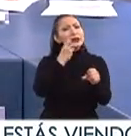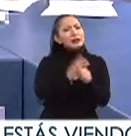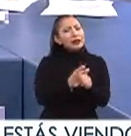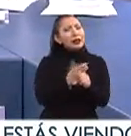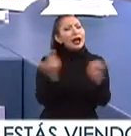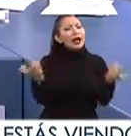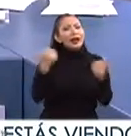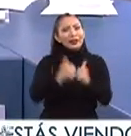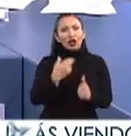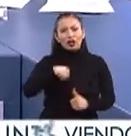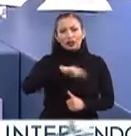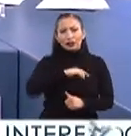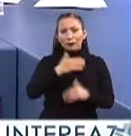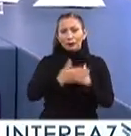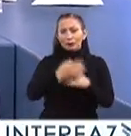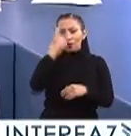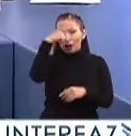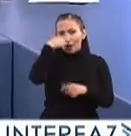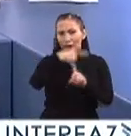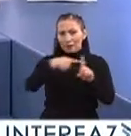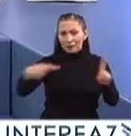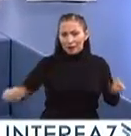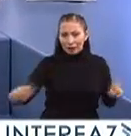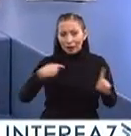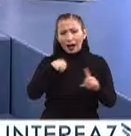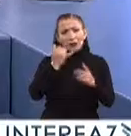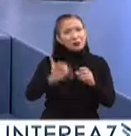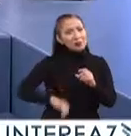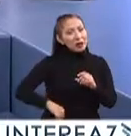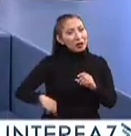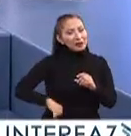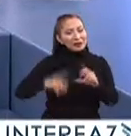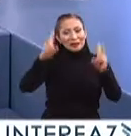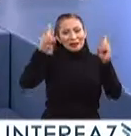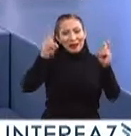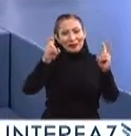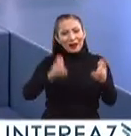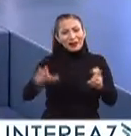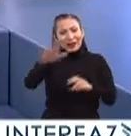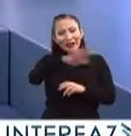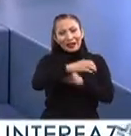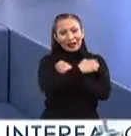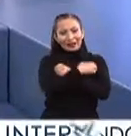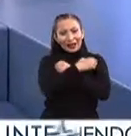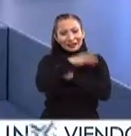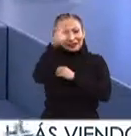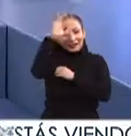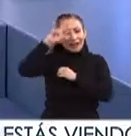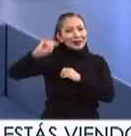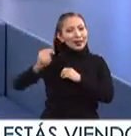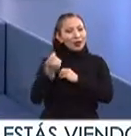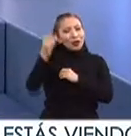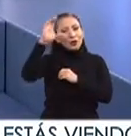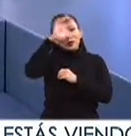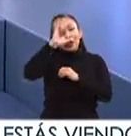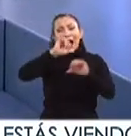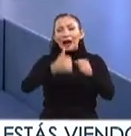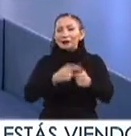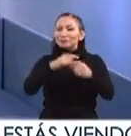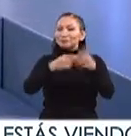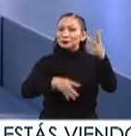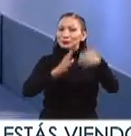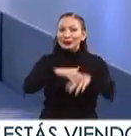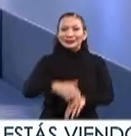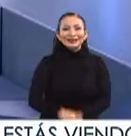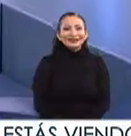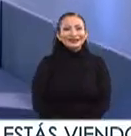a que se queden con nosotros en la próxima hora y media con interesantísimos temas del sector educativo, ciencia, tecnología, cultura, arte y mucho más.